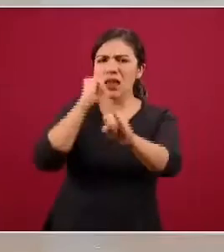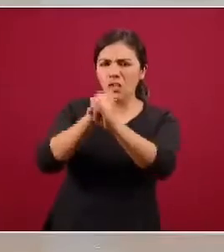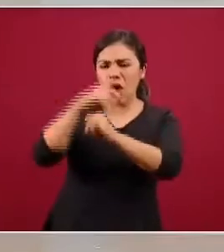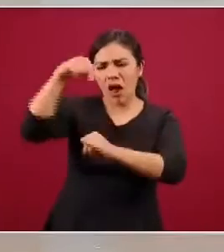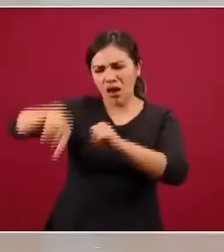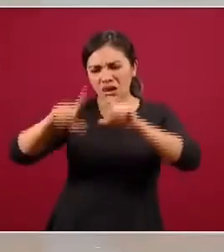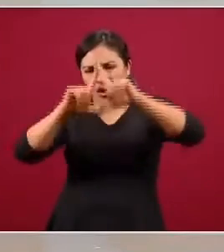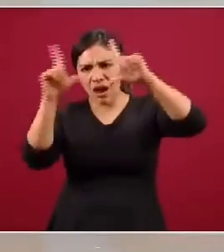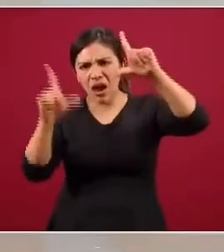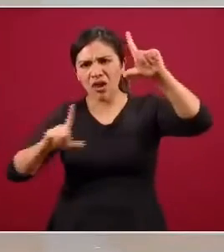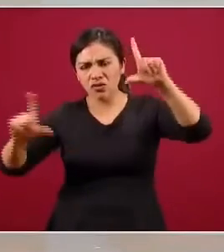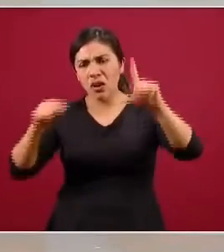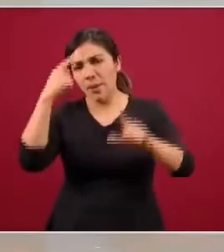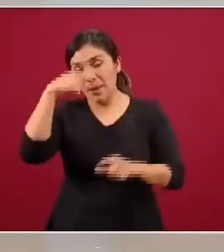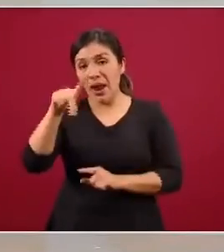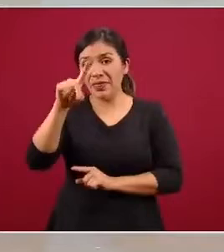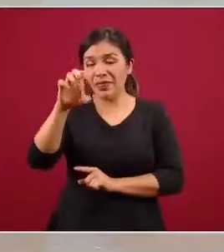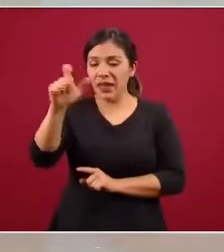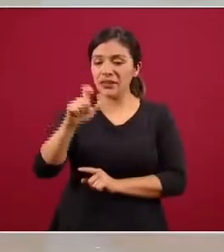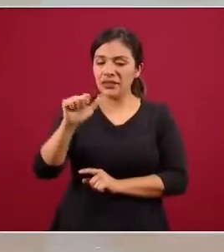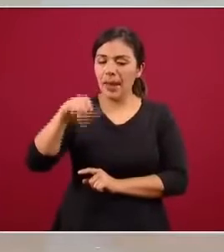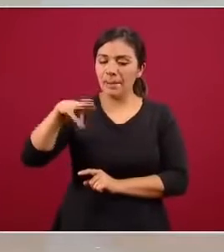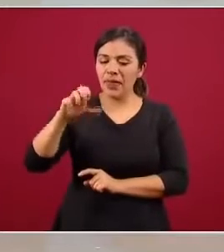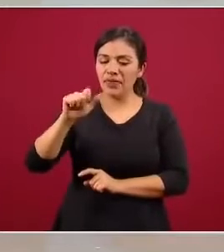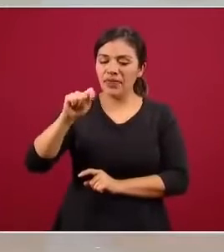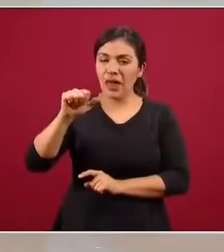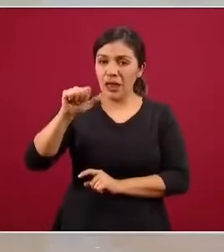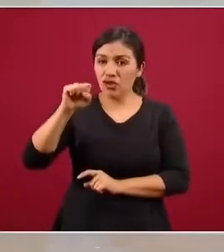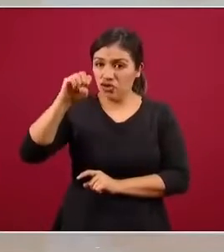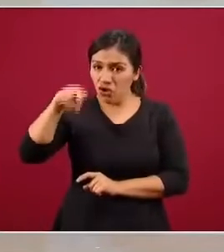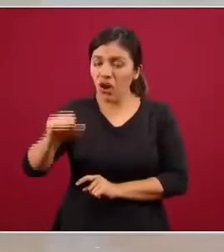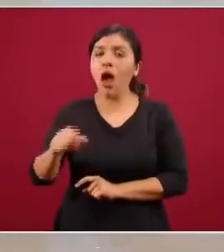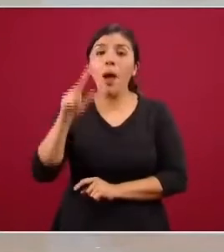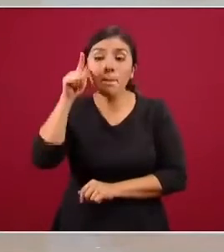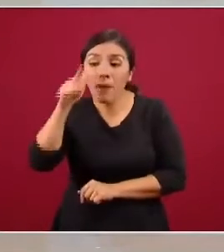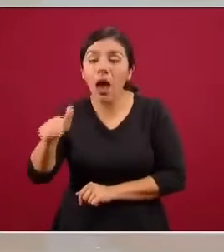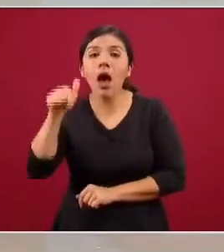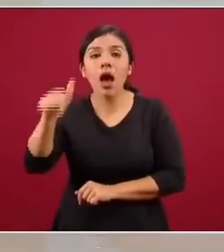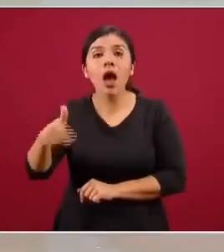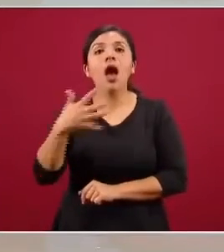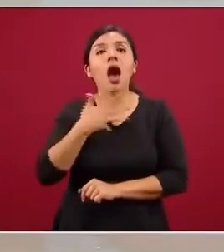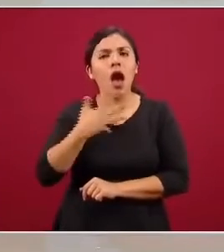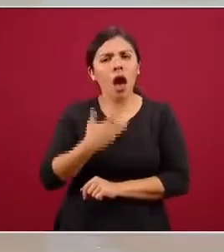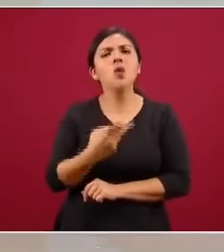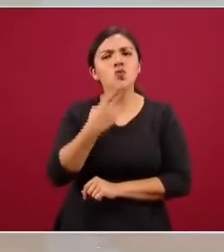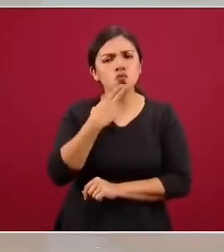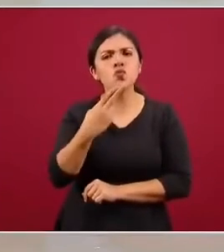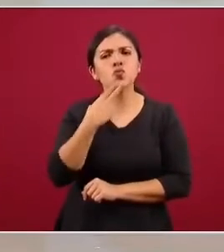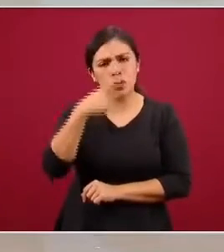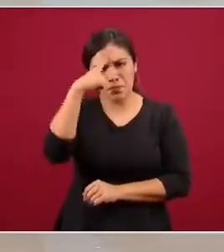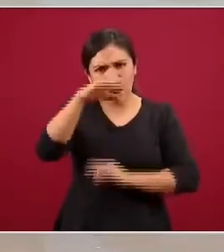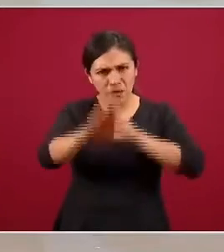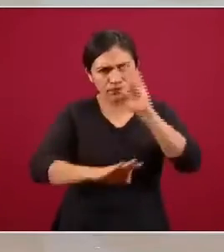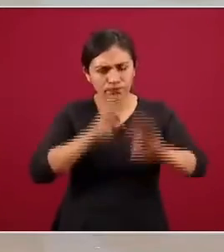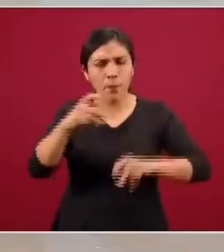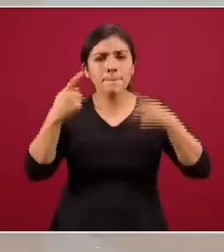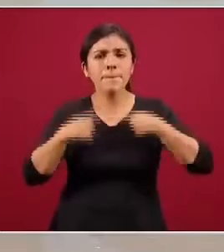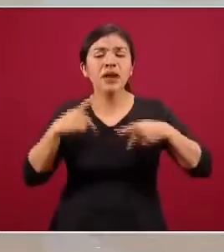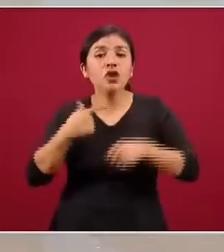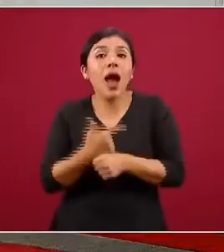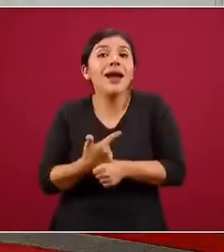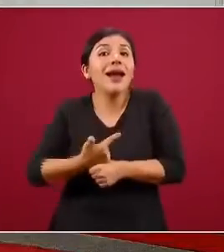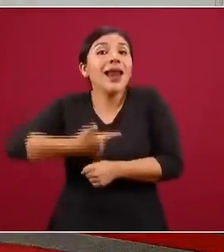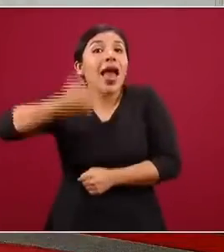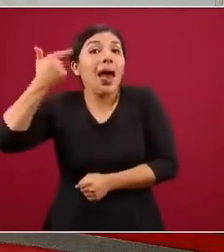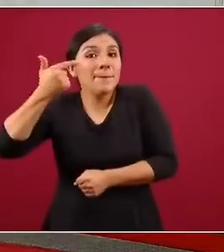como nacional en relación a la dexametasona lo que ha revelado es que sí tiene una utilidad en el tratamiento del paciente